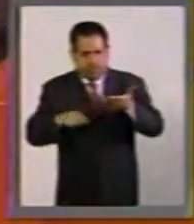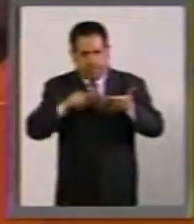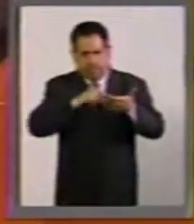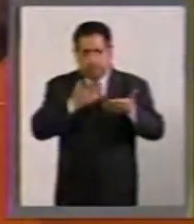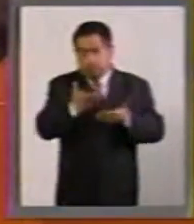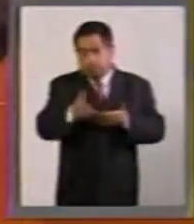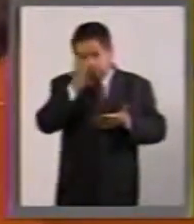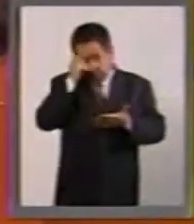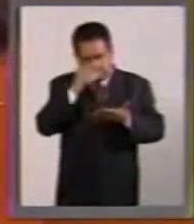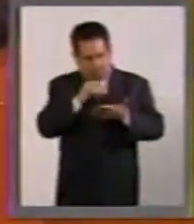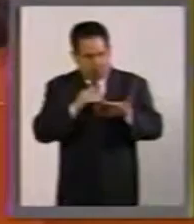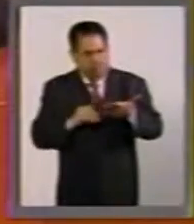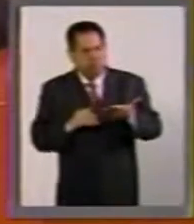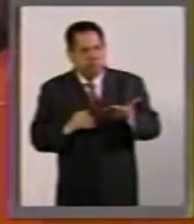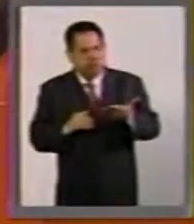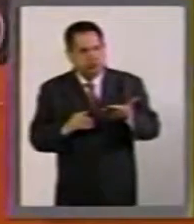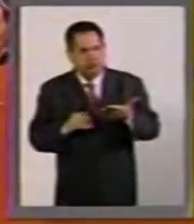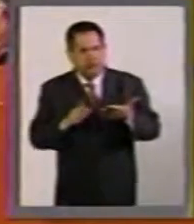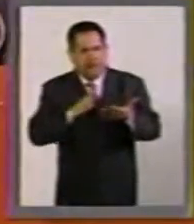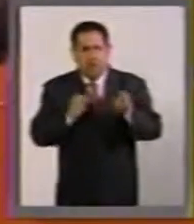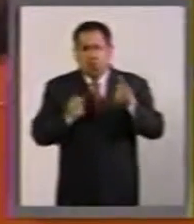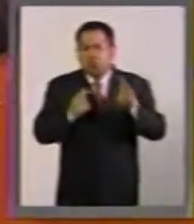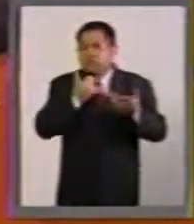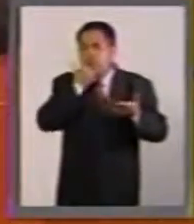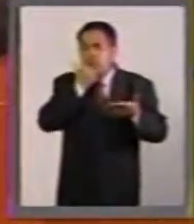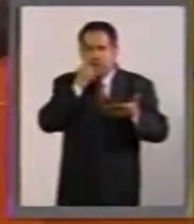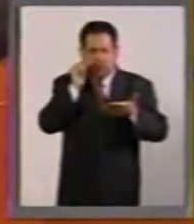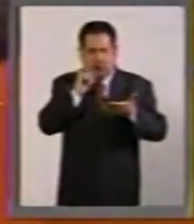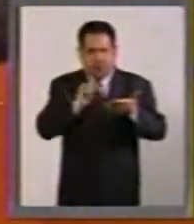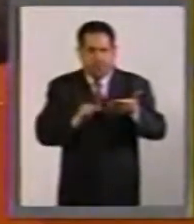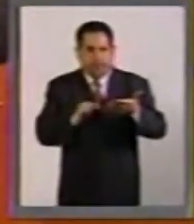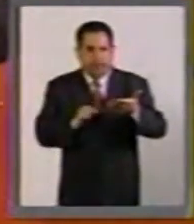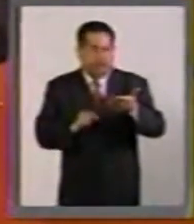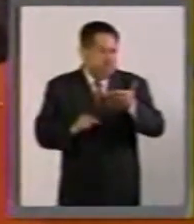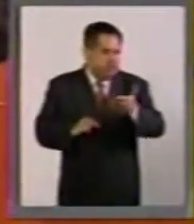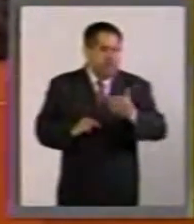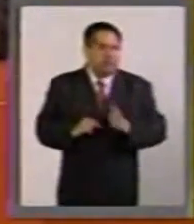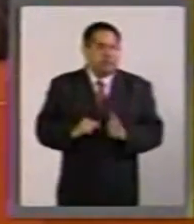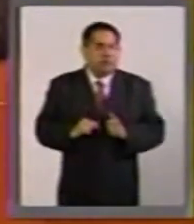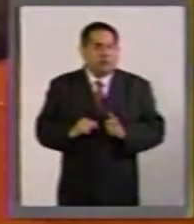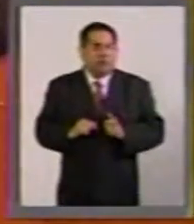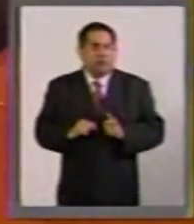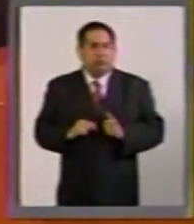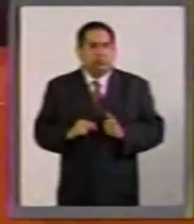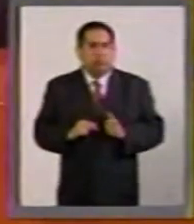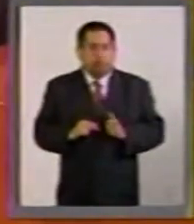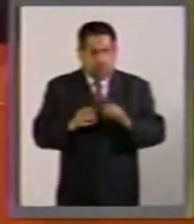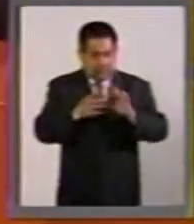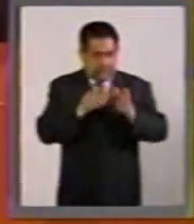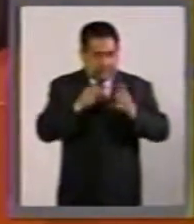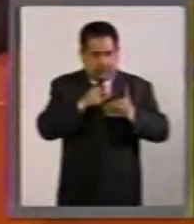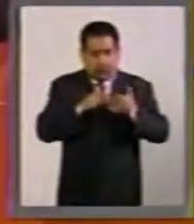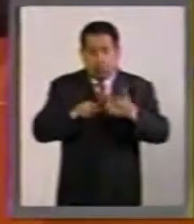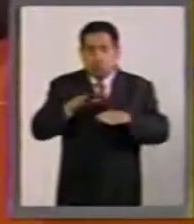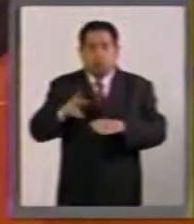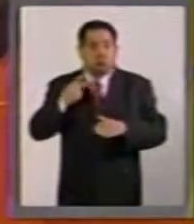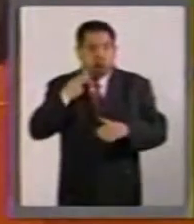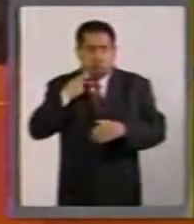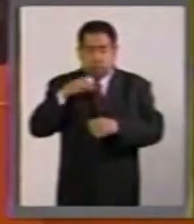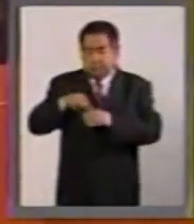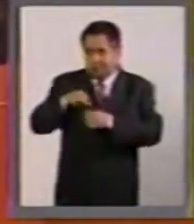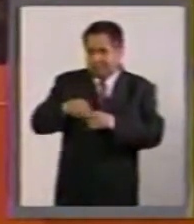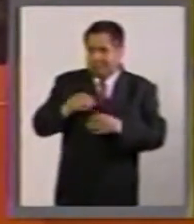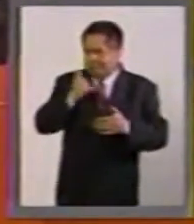acuerdo hubo errores que en el ámbito político